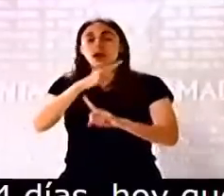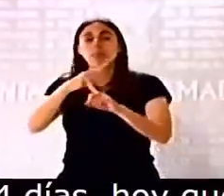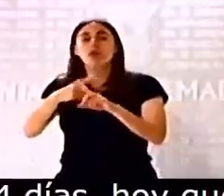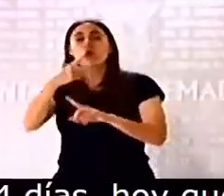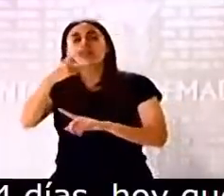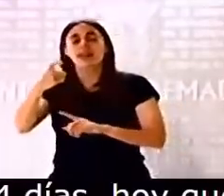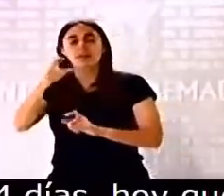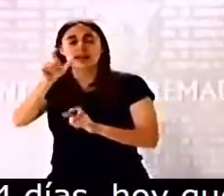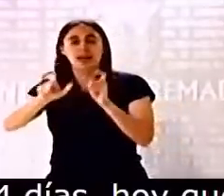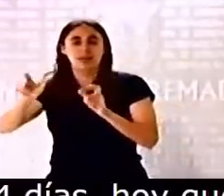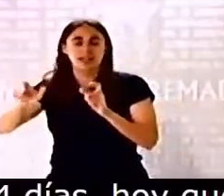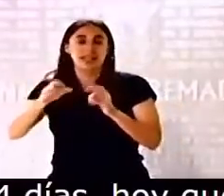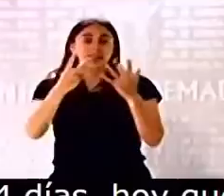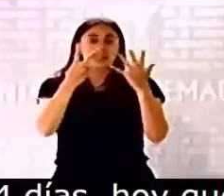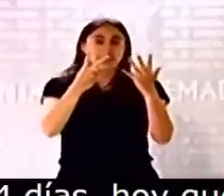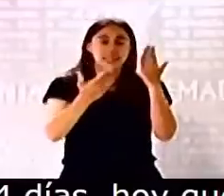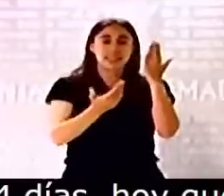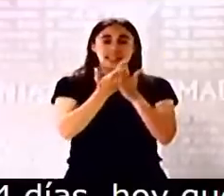a los 7 días de